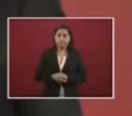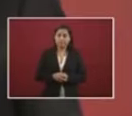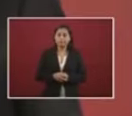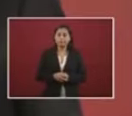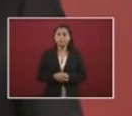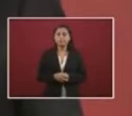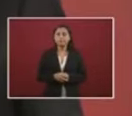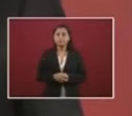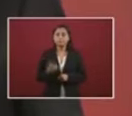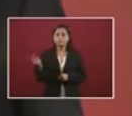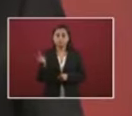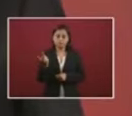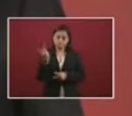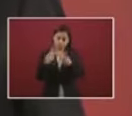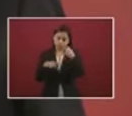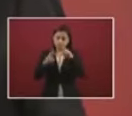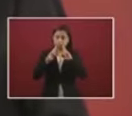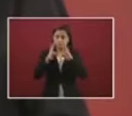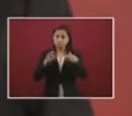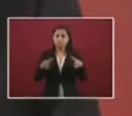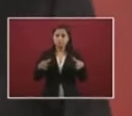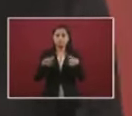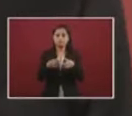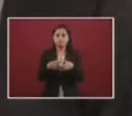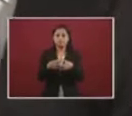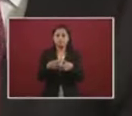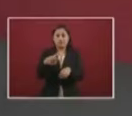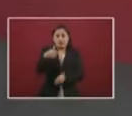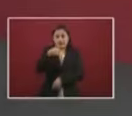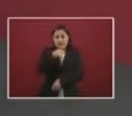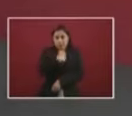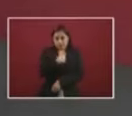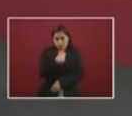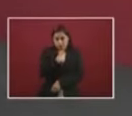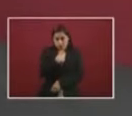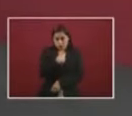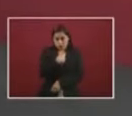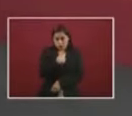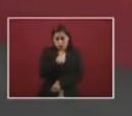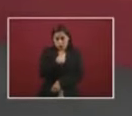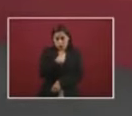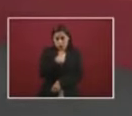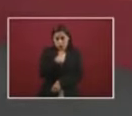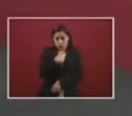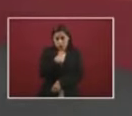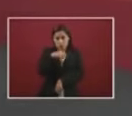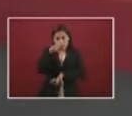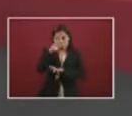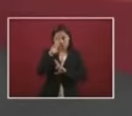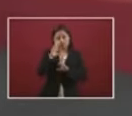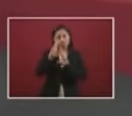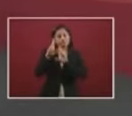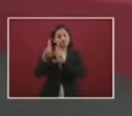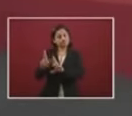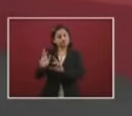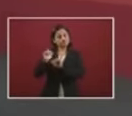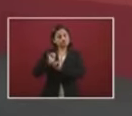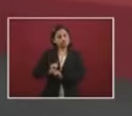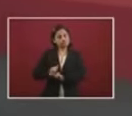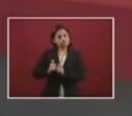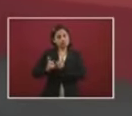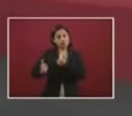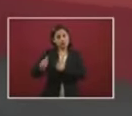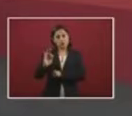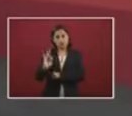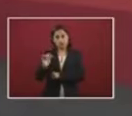Yo, por respeto a la autonomía de la fiscalía, voy nada más a introducir